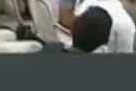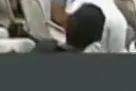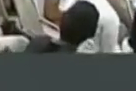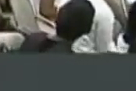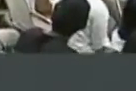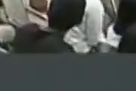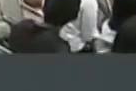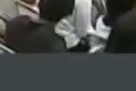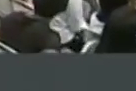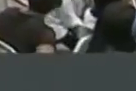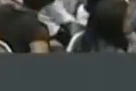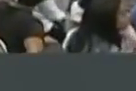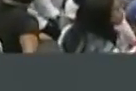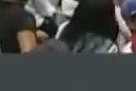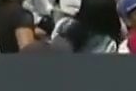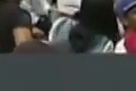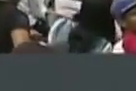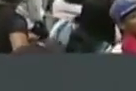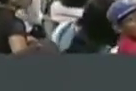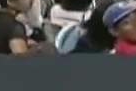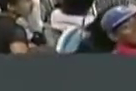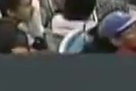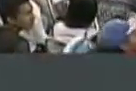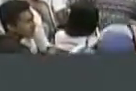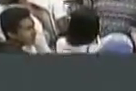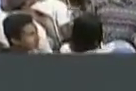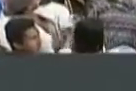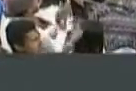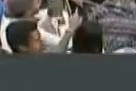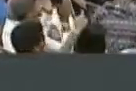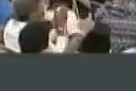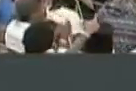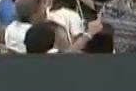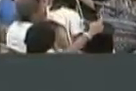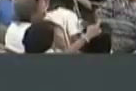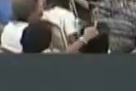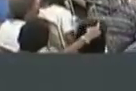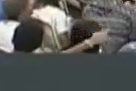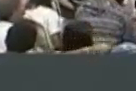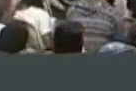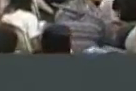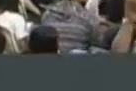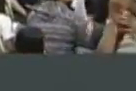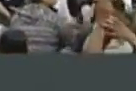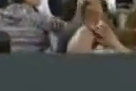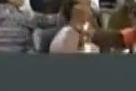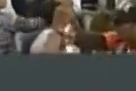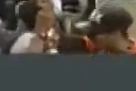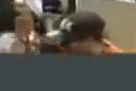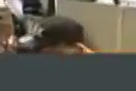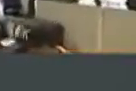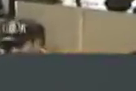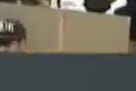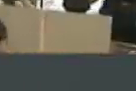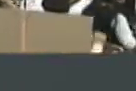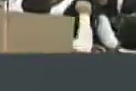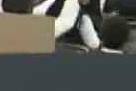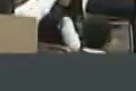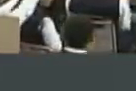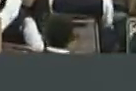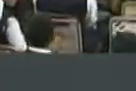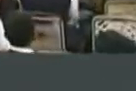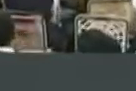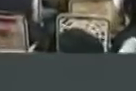esta es la alegría del Poliedro de Caracas. A las 12 y 33 minutos llega el jefe